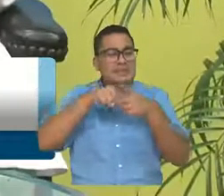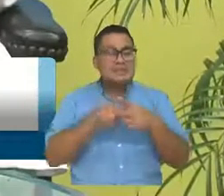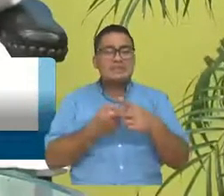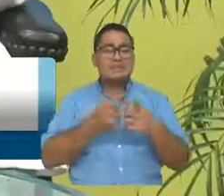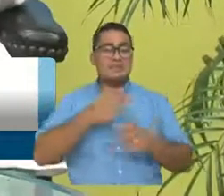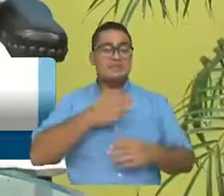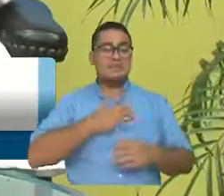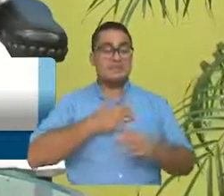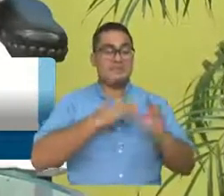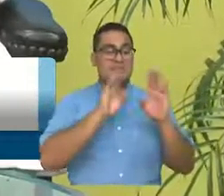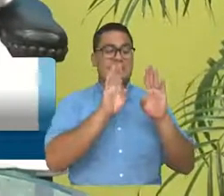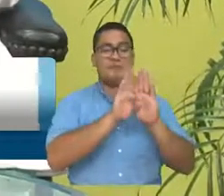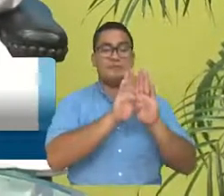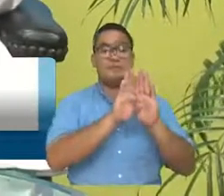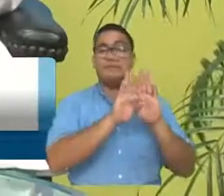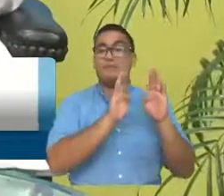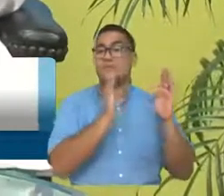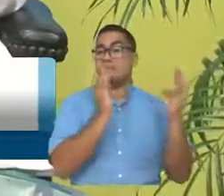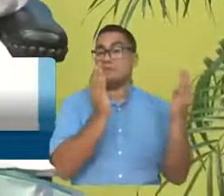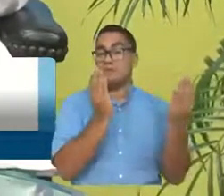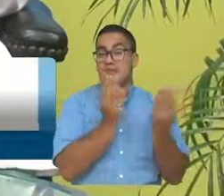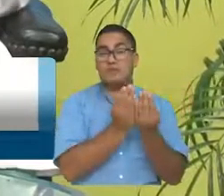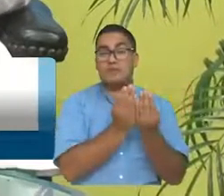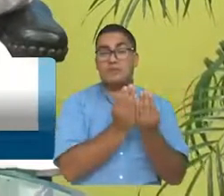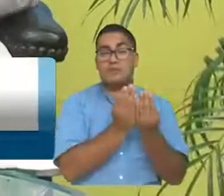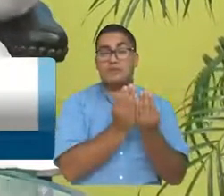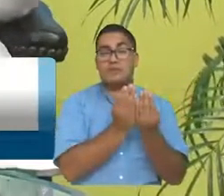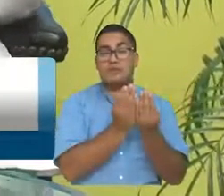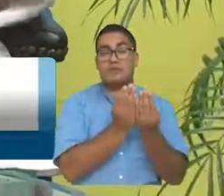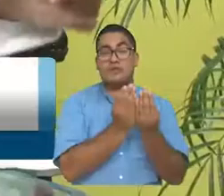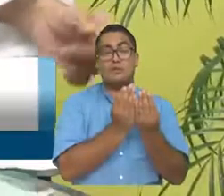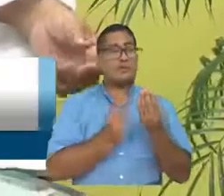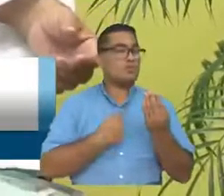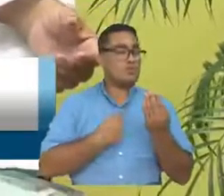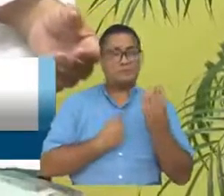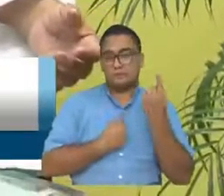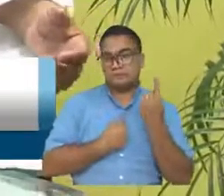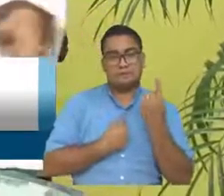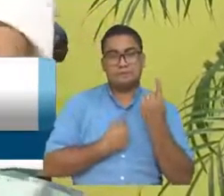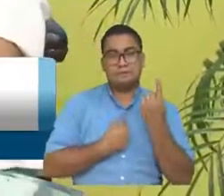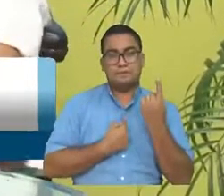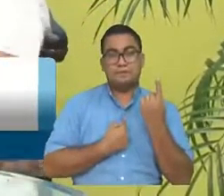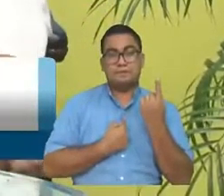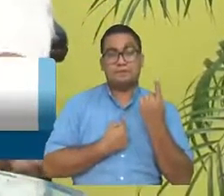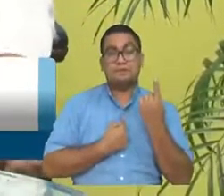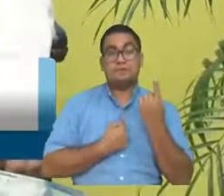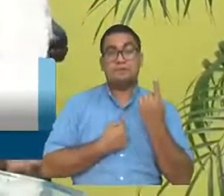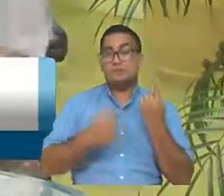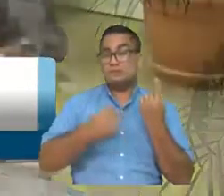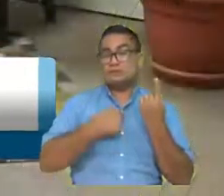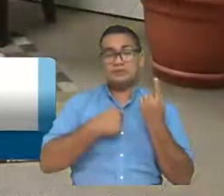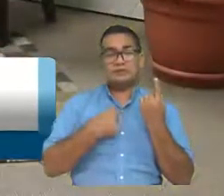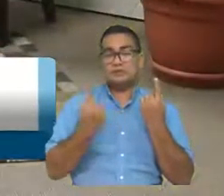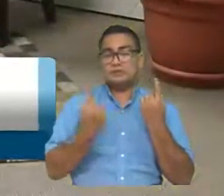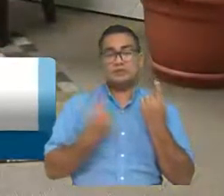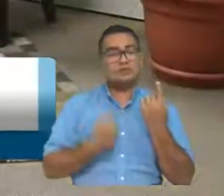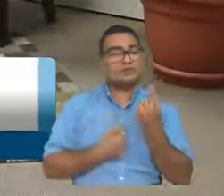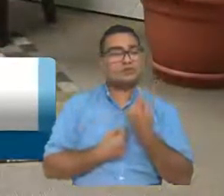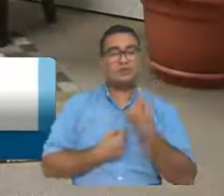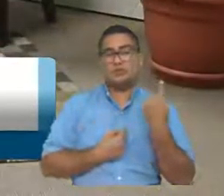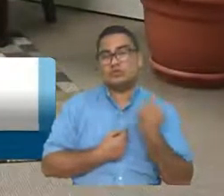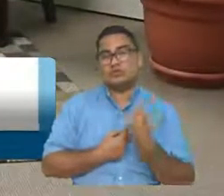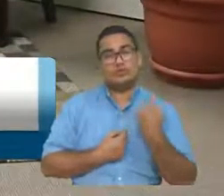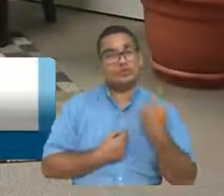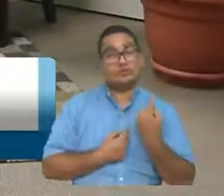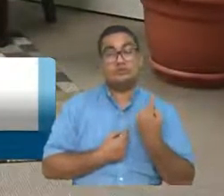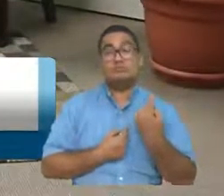la medida en que, si yo quiero mucho a mi familia, lo menos que voy a querer es que los demás se enfermen. Claro. Entonces yo, ¿cómo